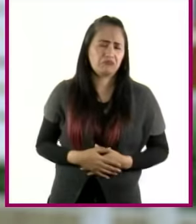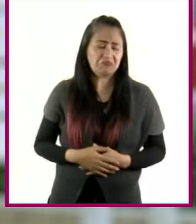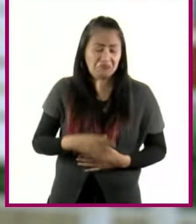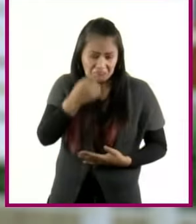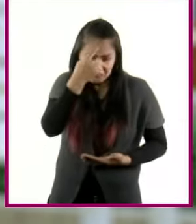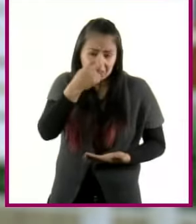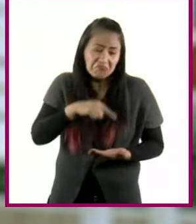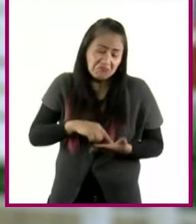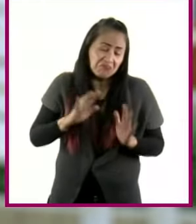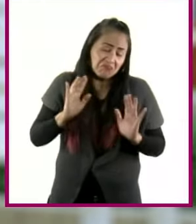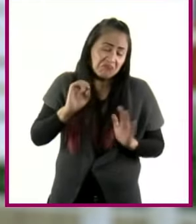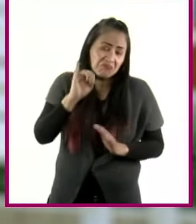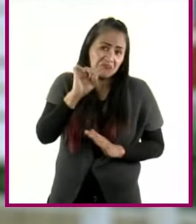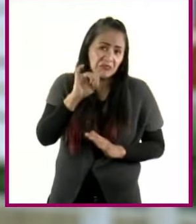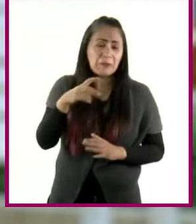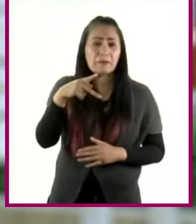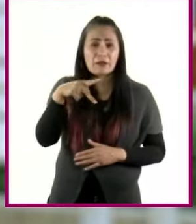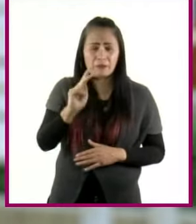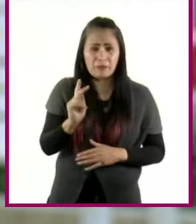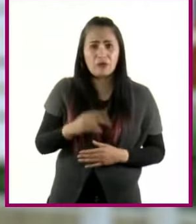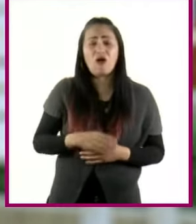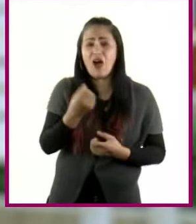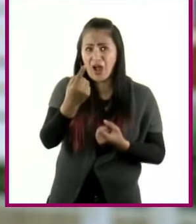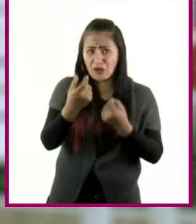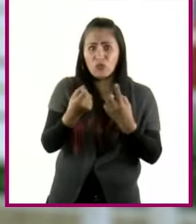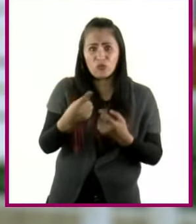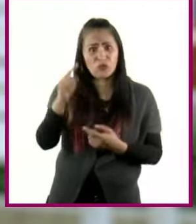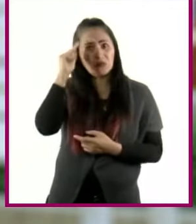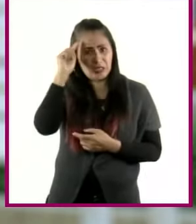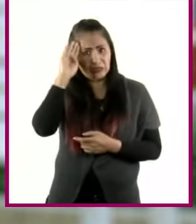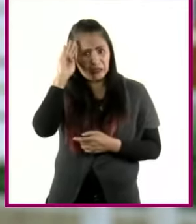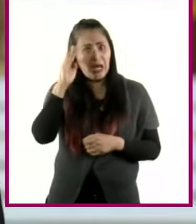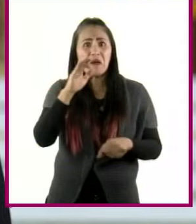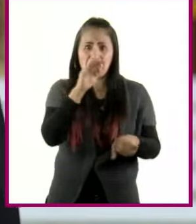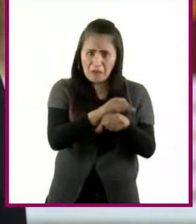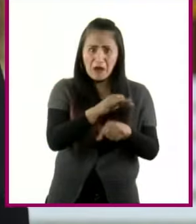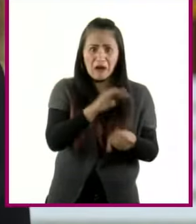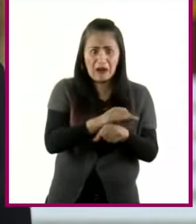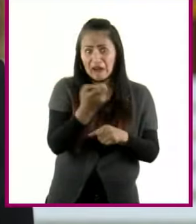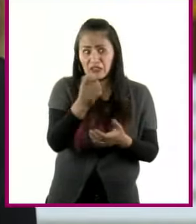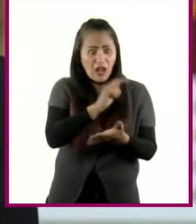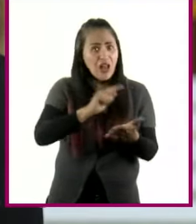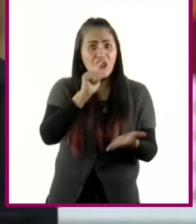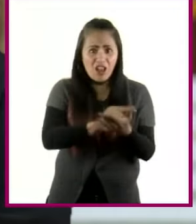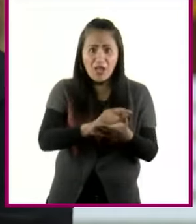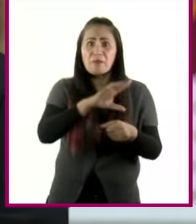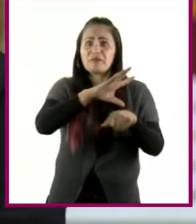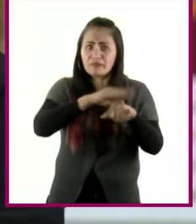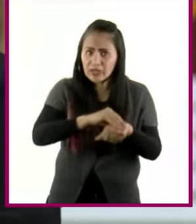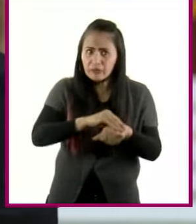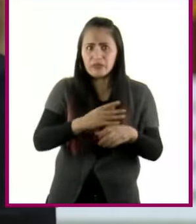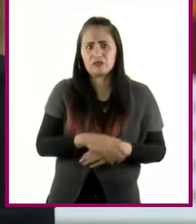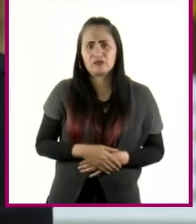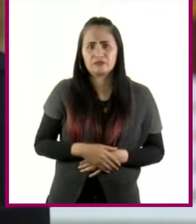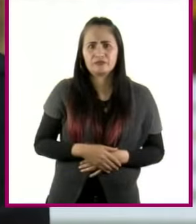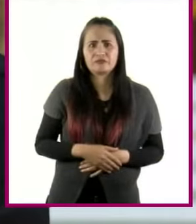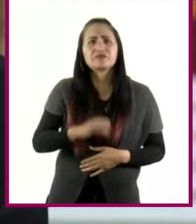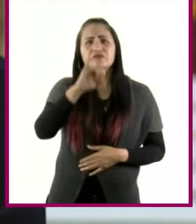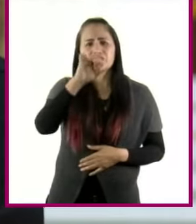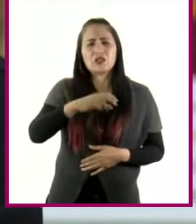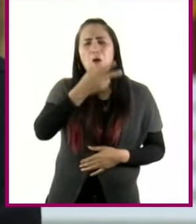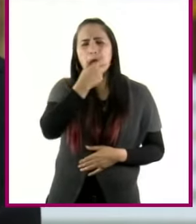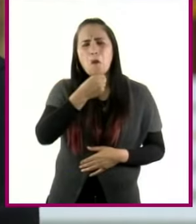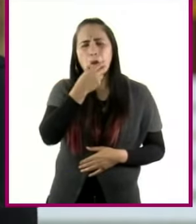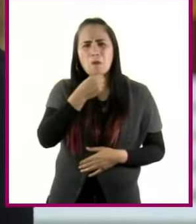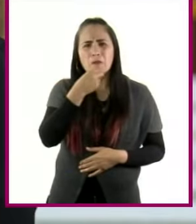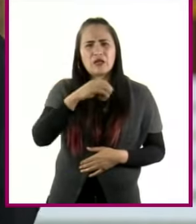sí. Pero hay quien estaba a favor de ello y a veces hasta era legal. Claro. ¿Te acuerdas cuando Don Wences nos contó